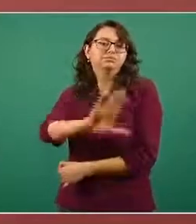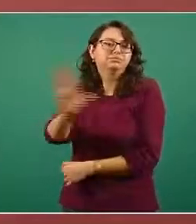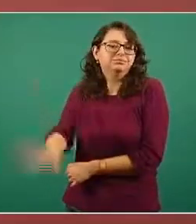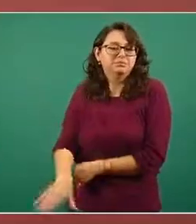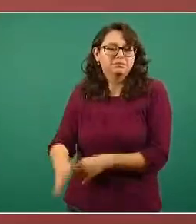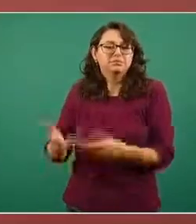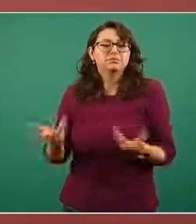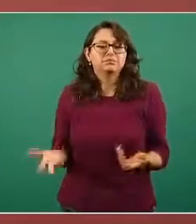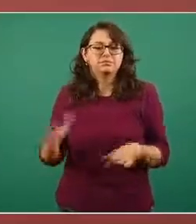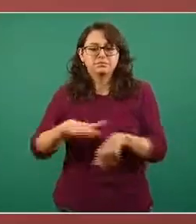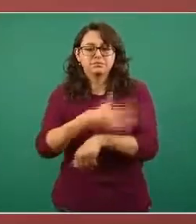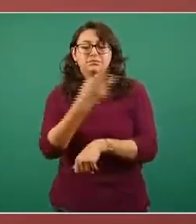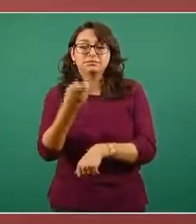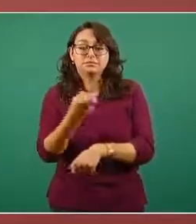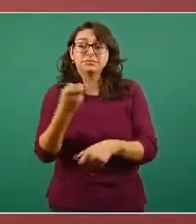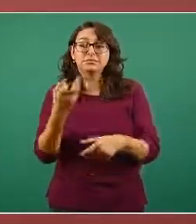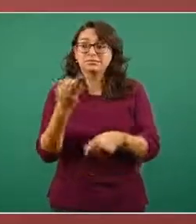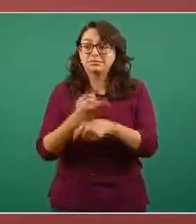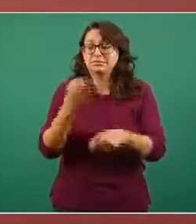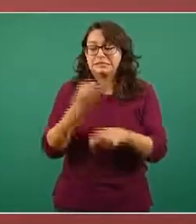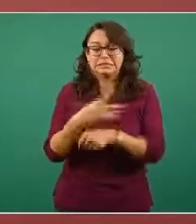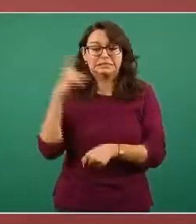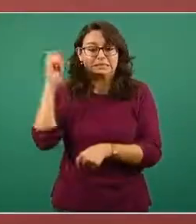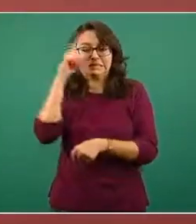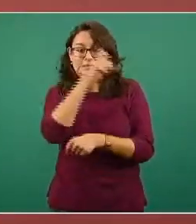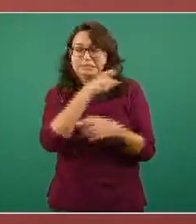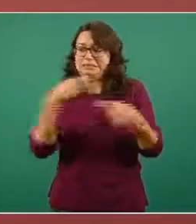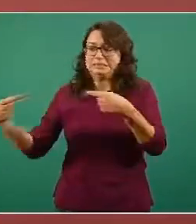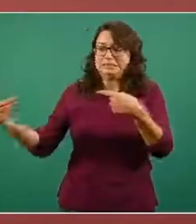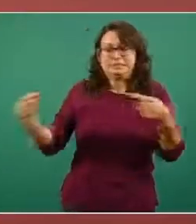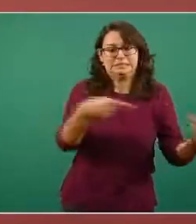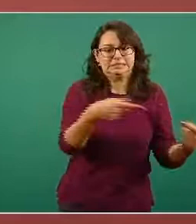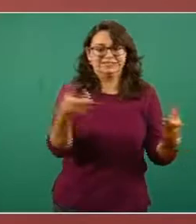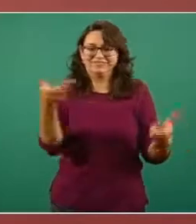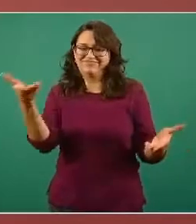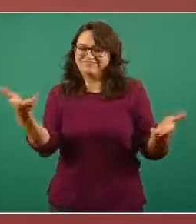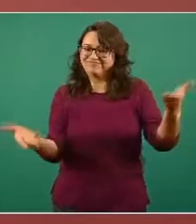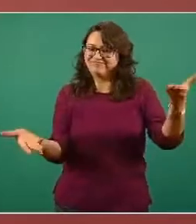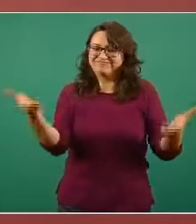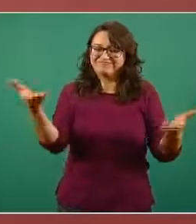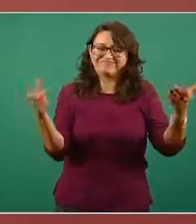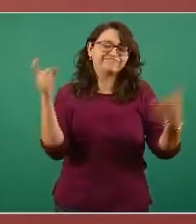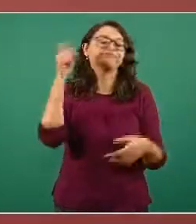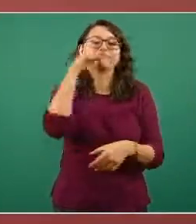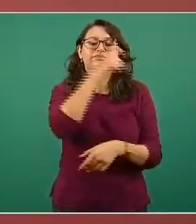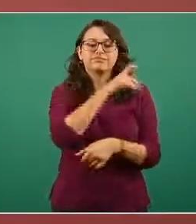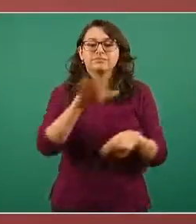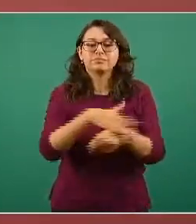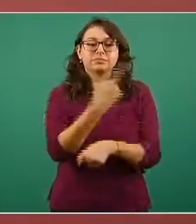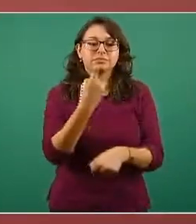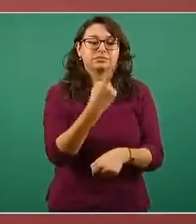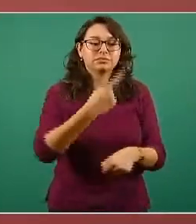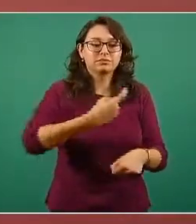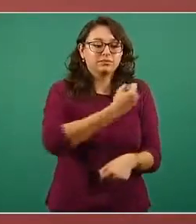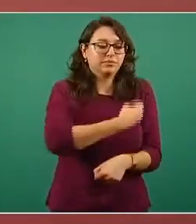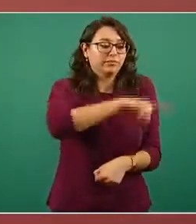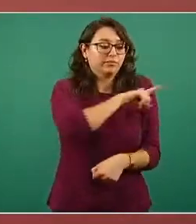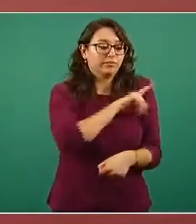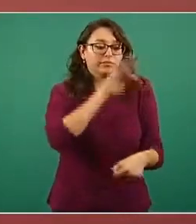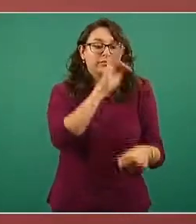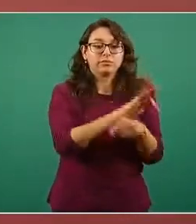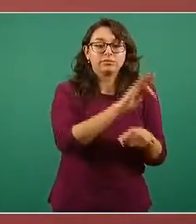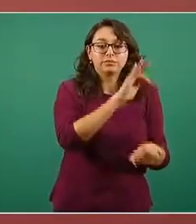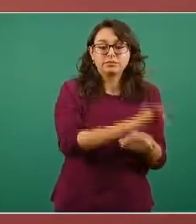se encuentran enfrentados o se encuentran en tensión por los mecanismos de protección de la salud, que en